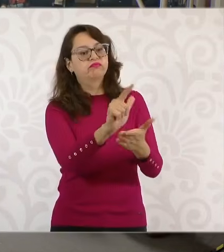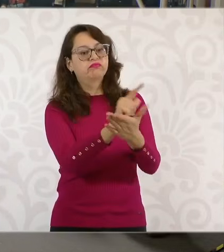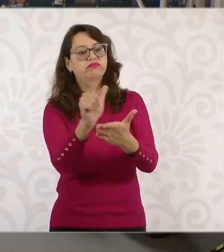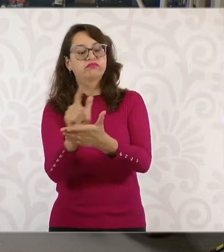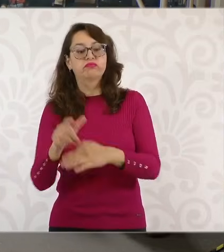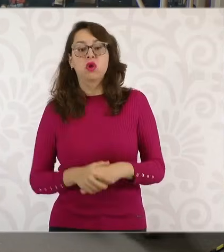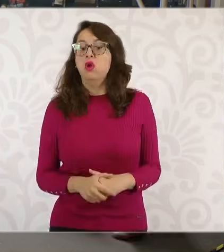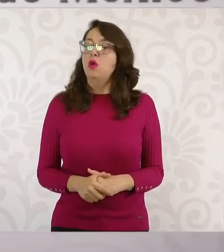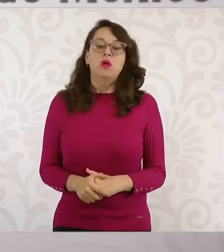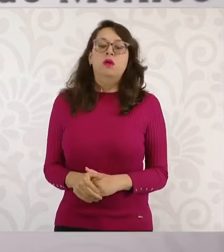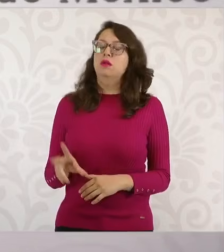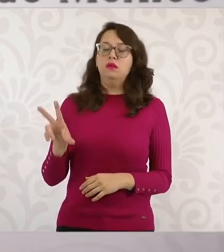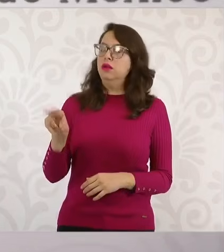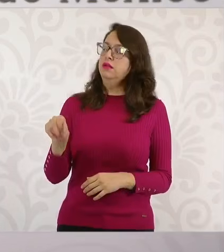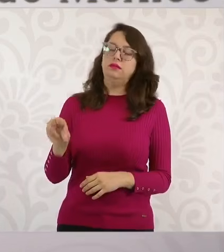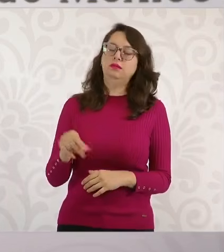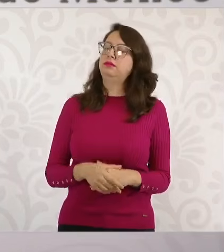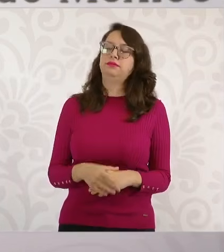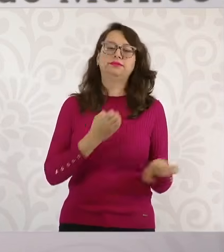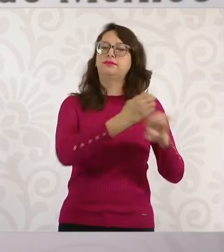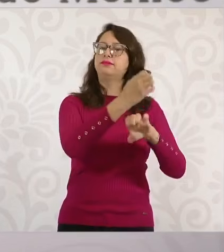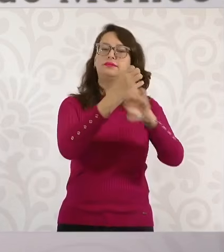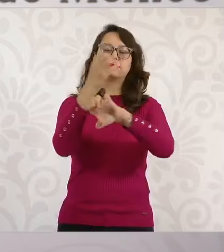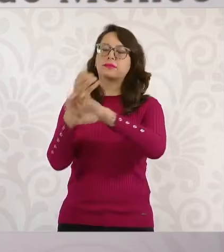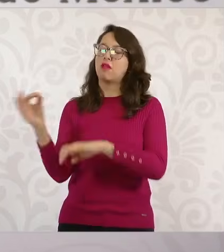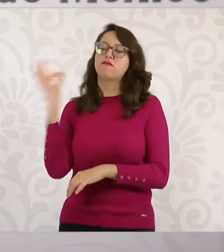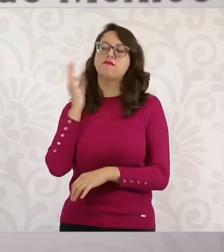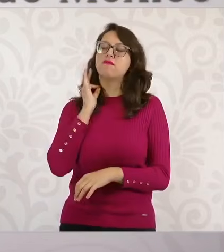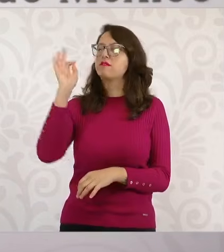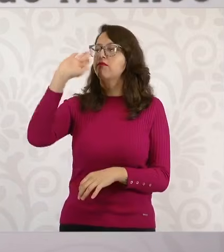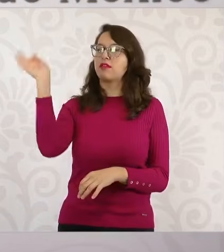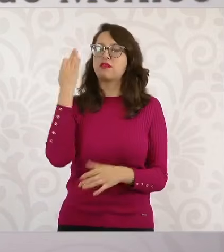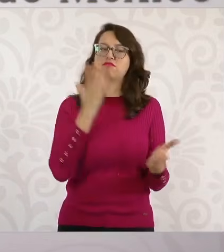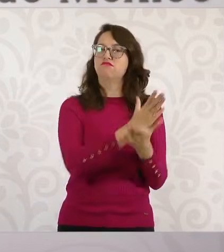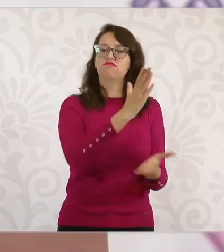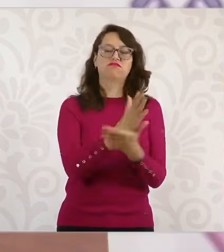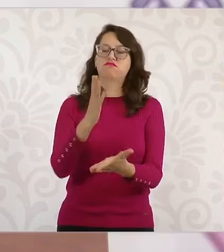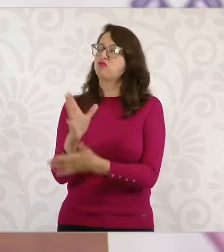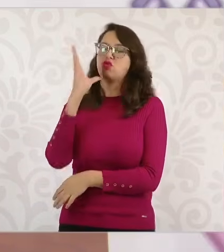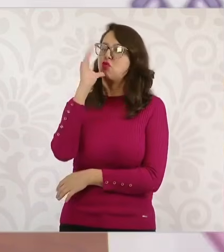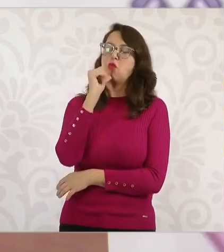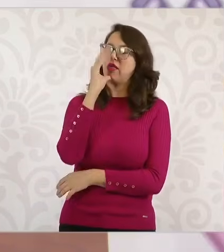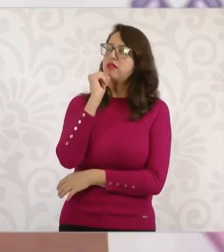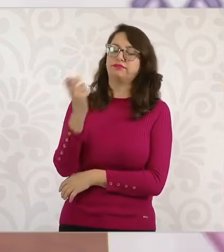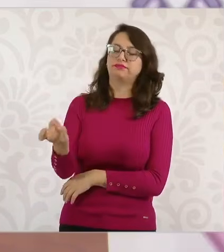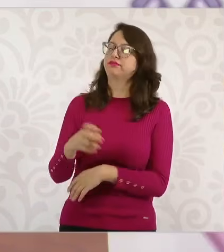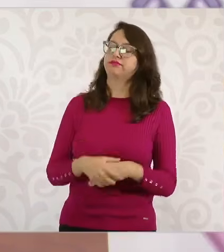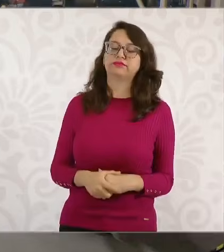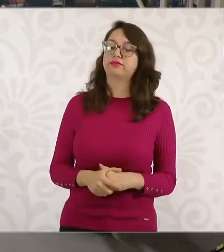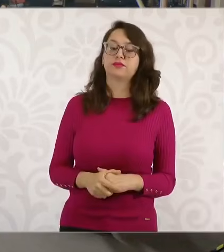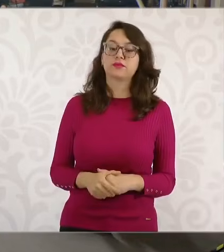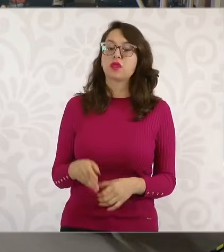No, ella no puede, ella no influye en las Procuradurías de los Estados, en las Fiscalías de los Estados. Lo que